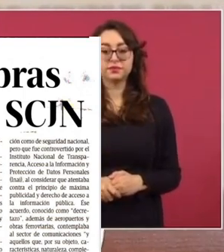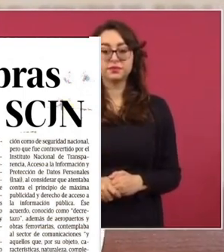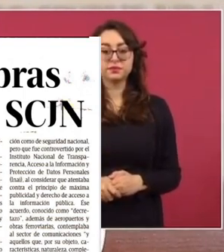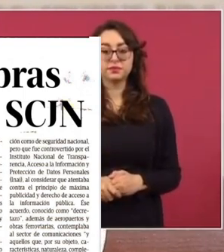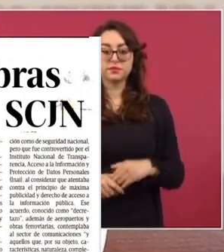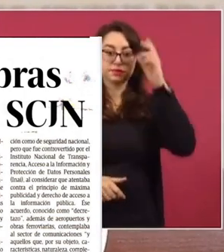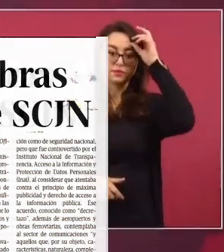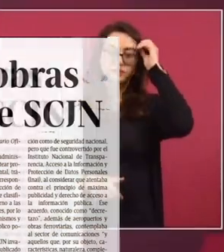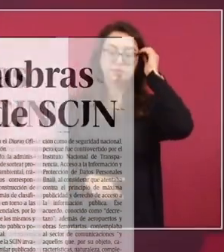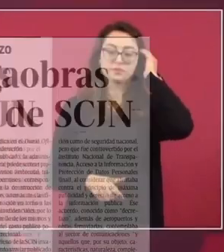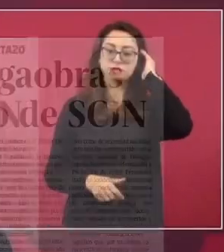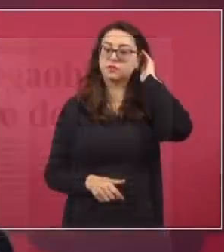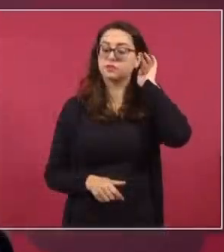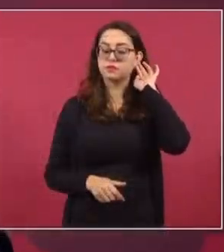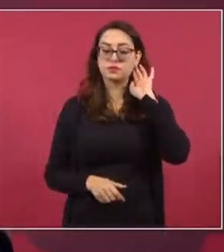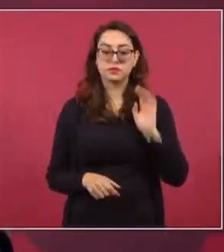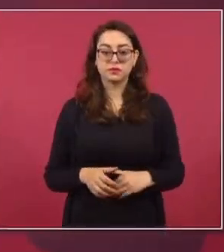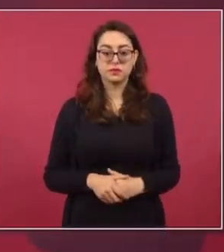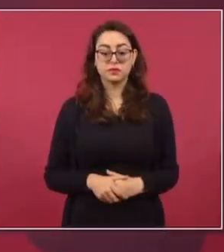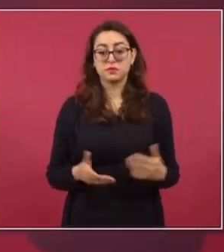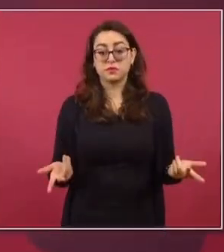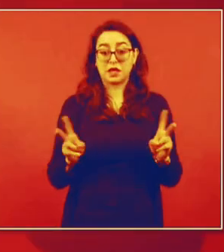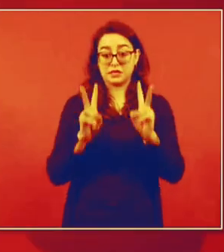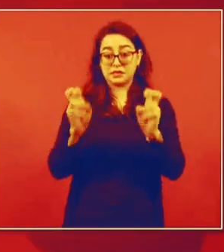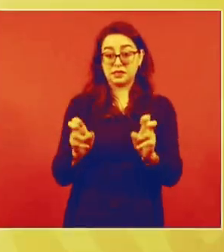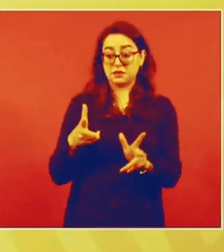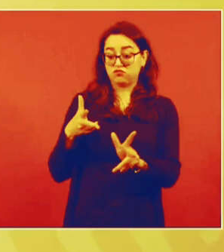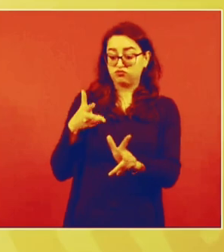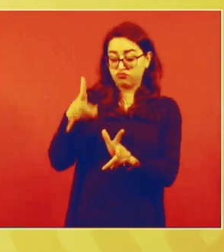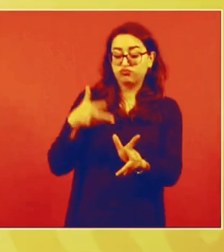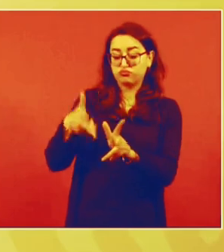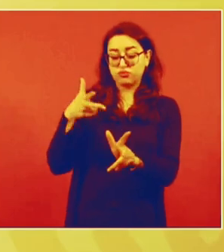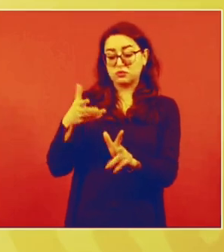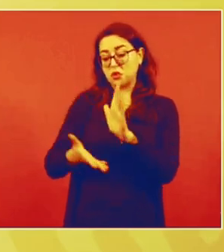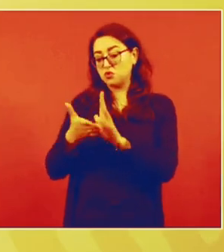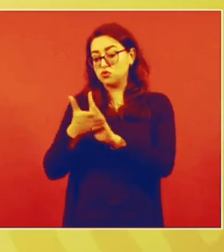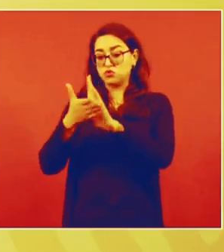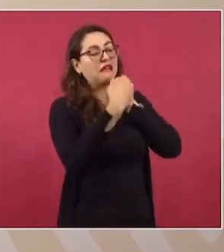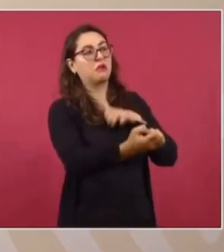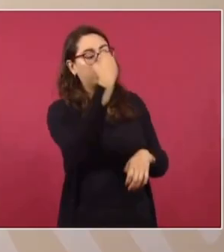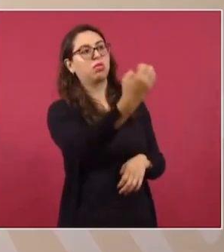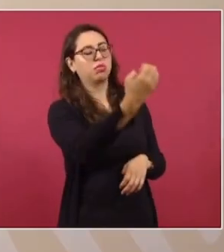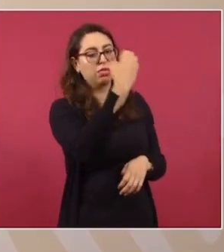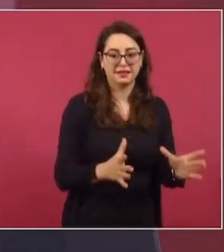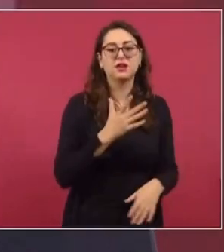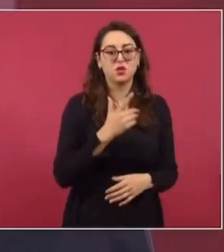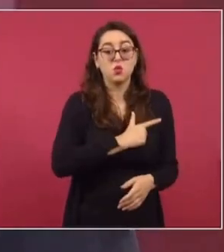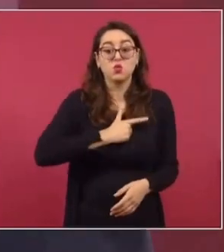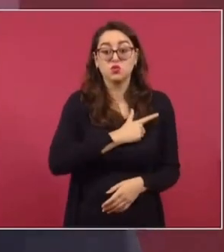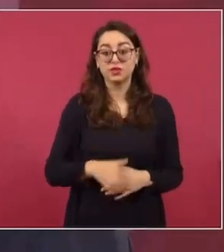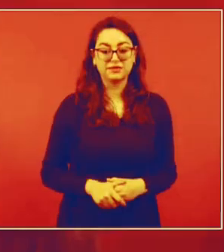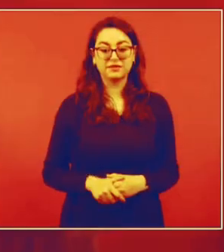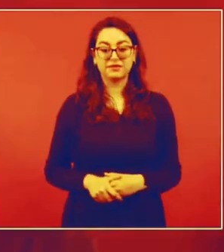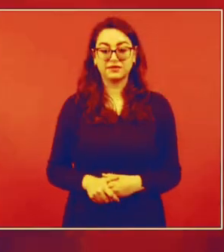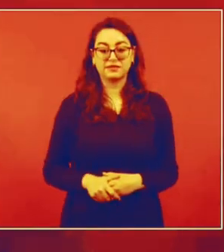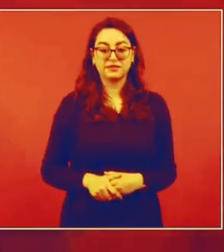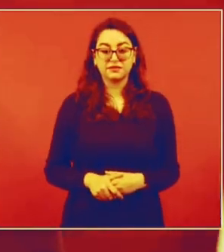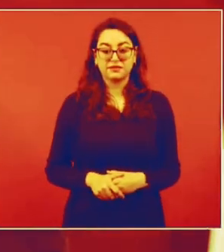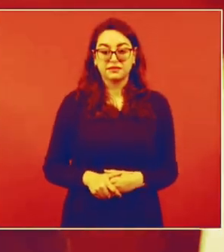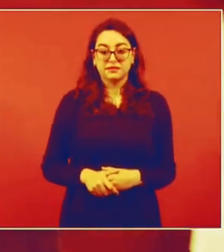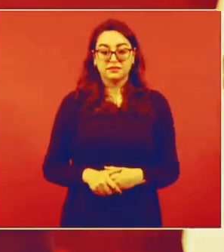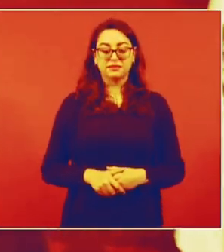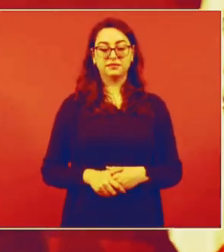como de seguridad nacional o de interés público no significa que no se va a informar. Entonces, no hay